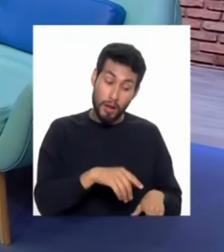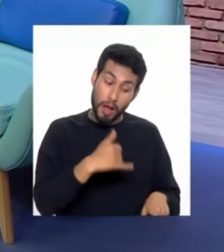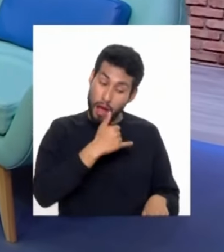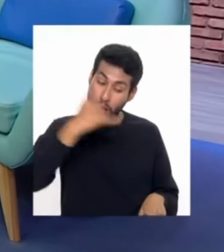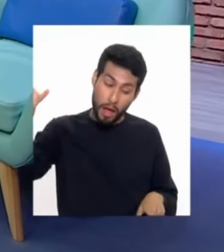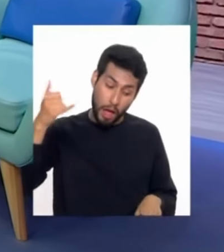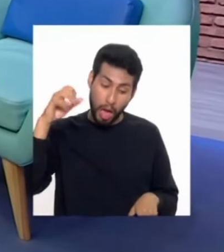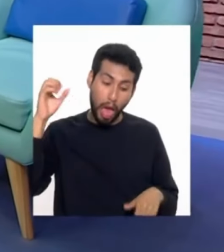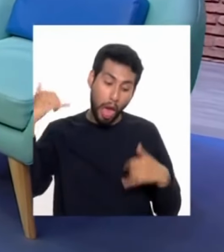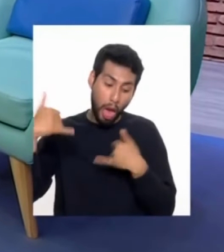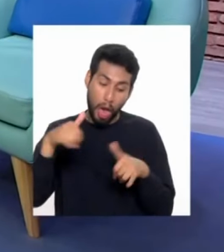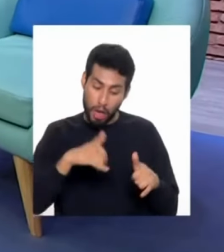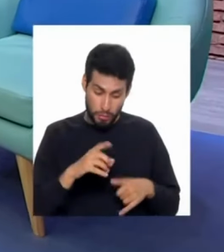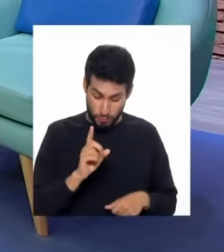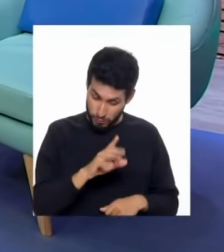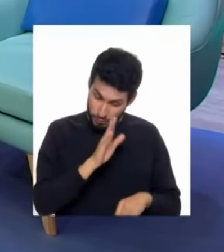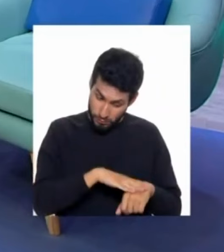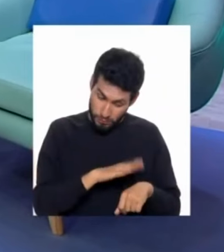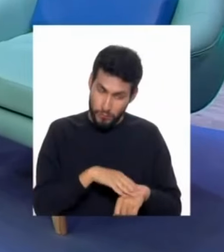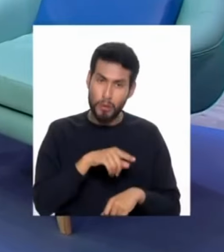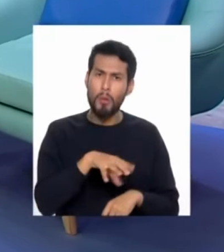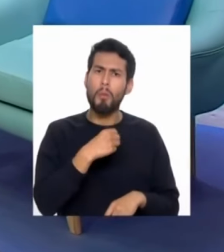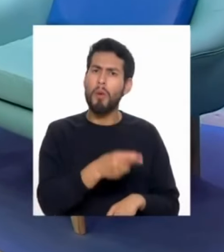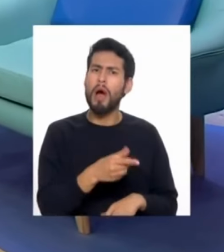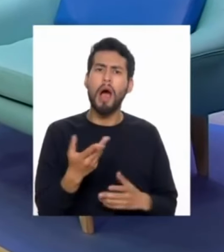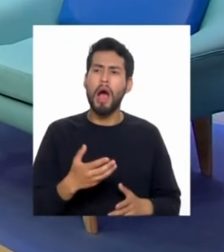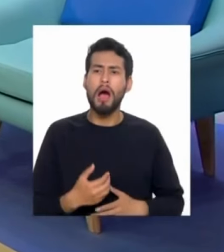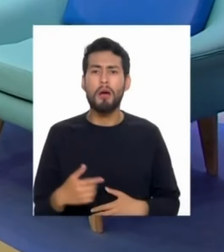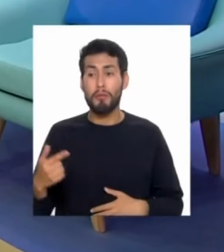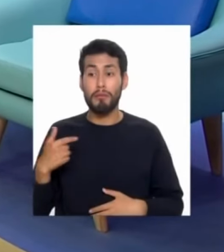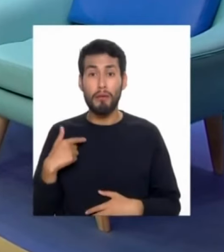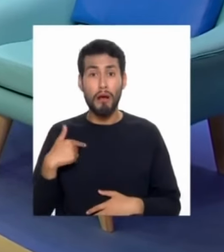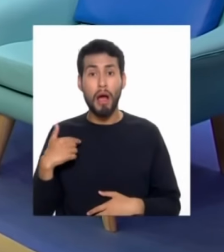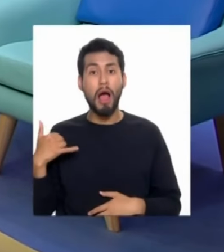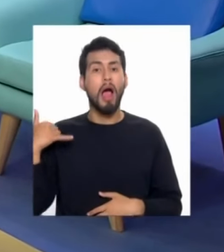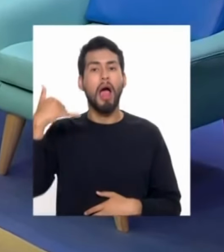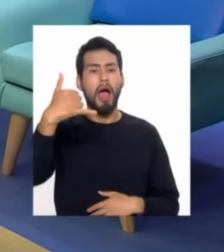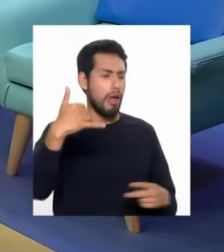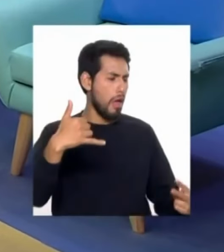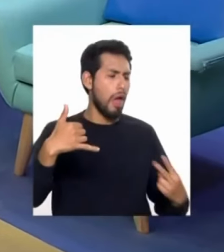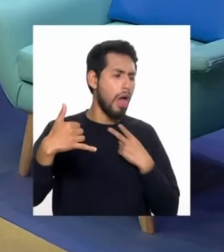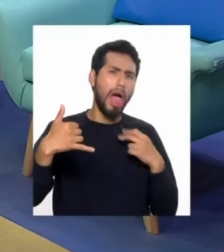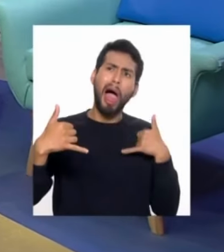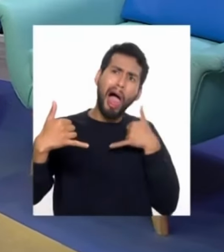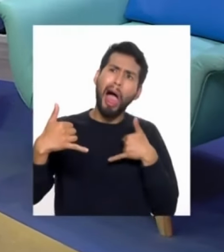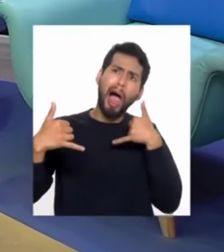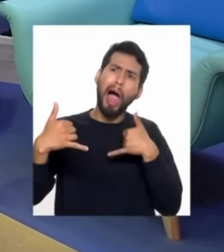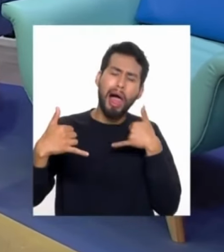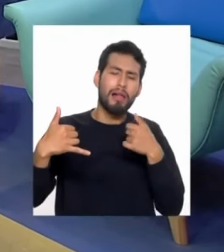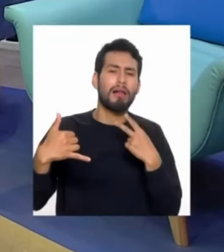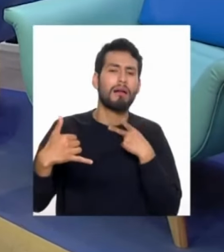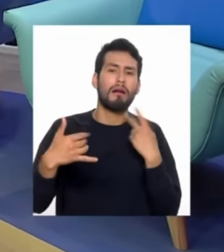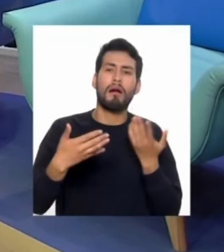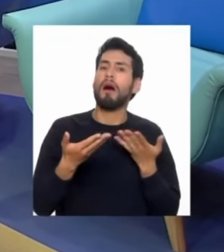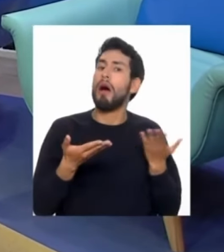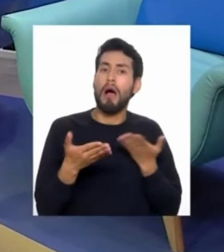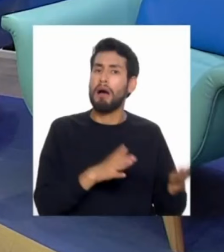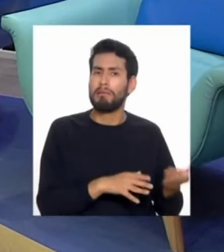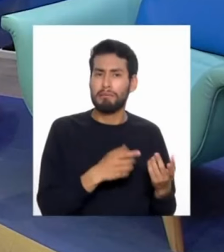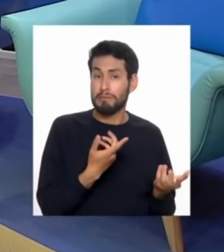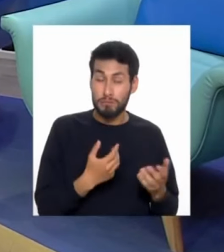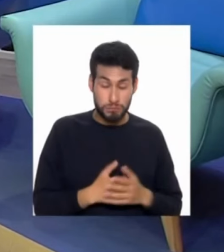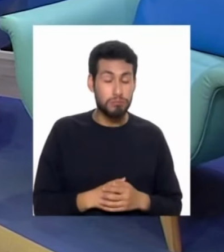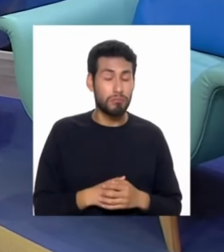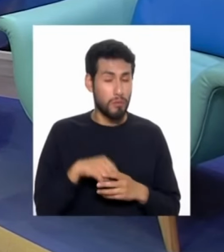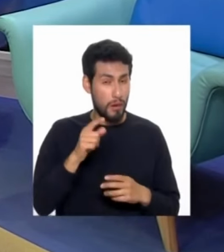llamada de emergencia y la desesperación que se puede sentir al necesitar esos tiempos tan valiosos como son a veces segundos. Así